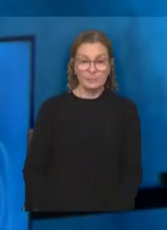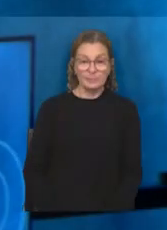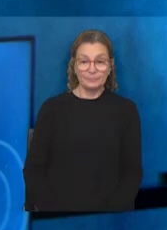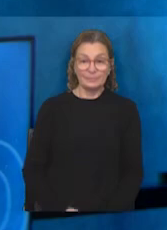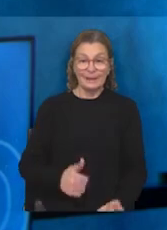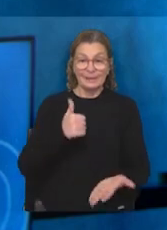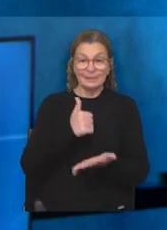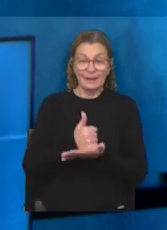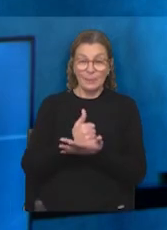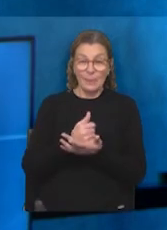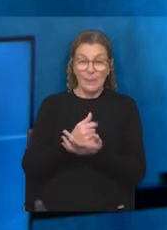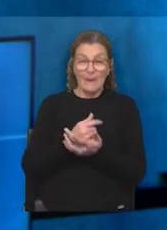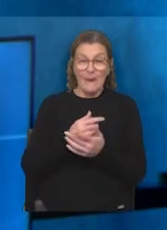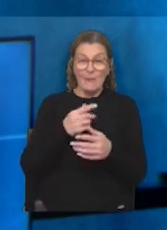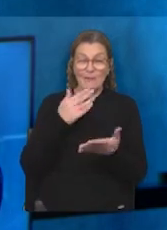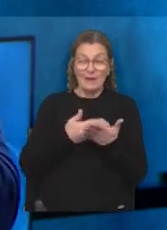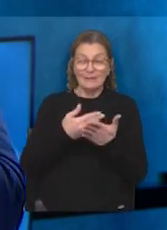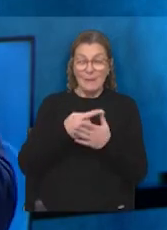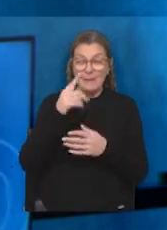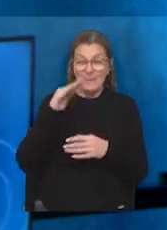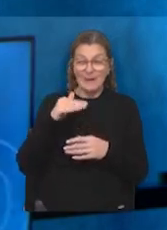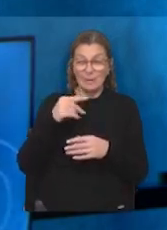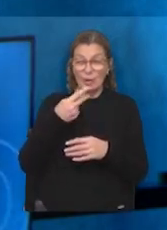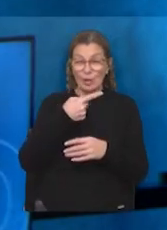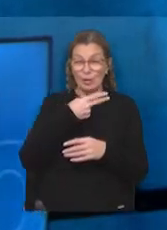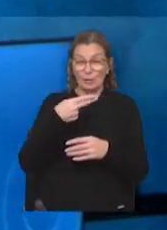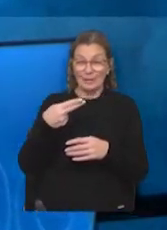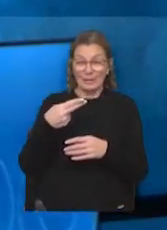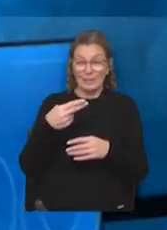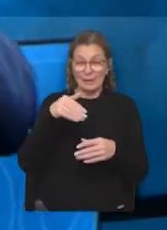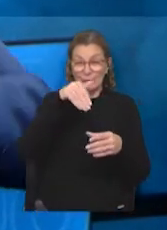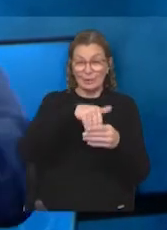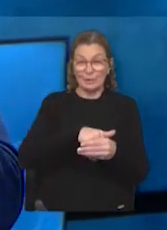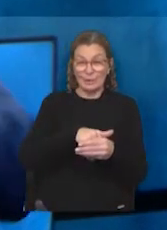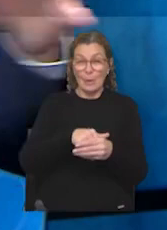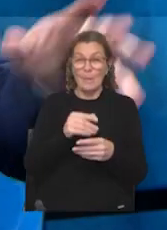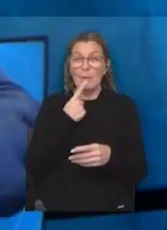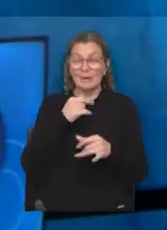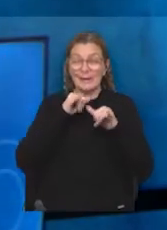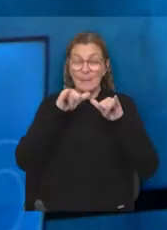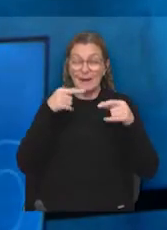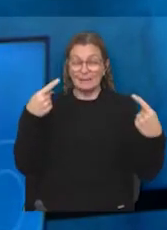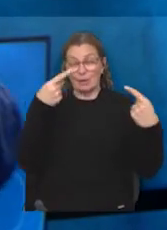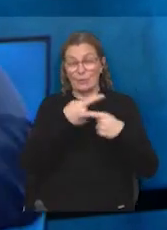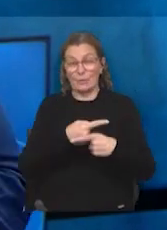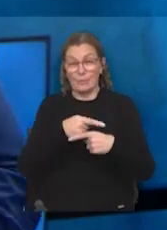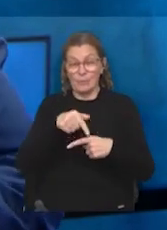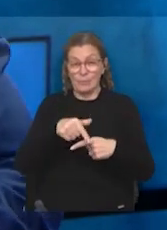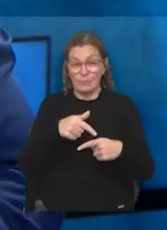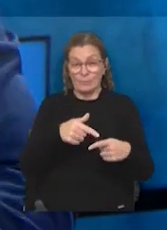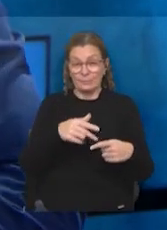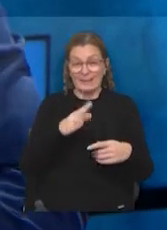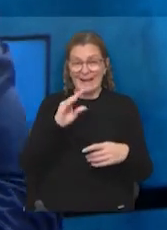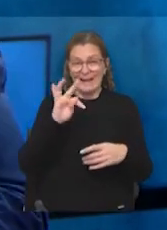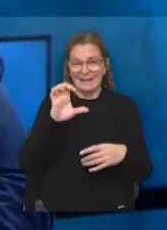estamos a menos de dos semanas de la elección interna política precandidato campañas cruces es el momento de cateto